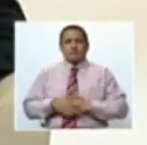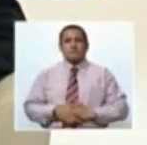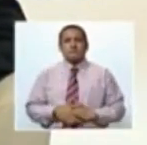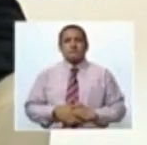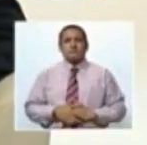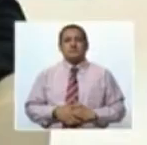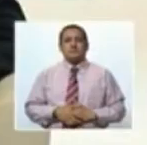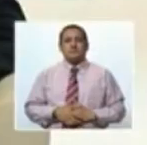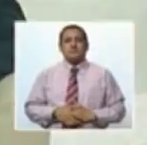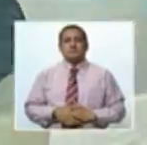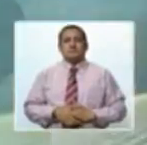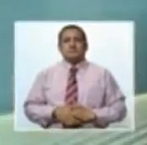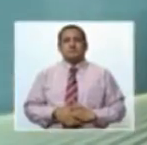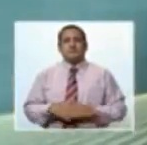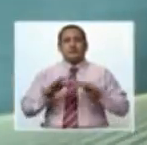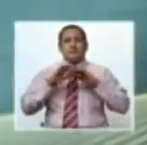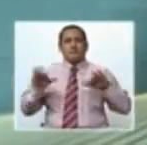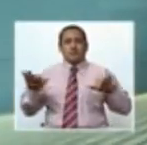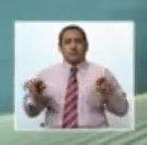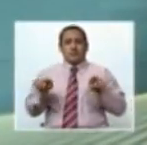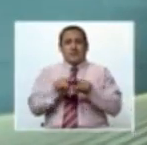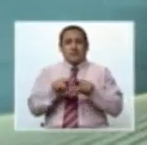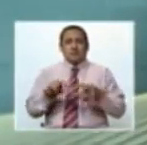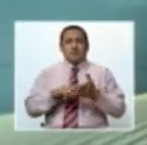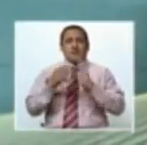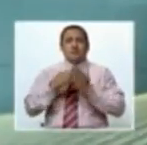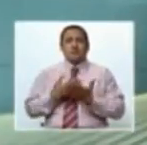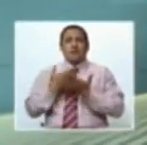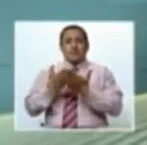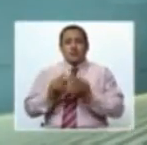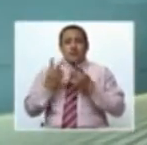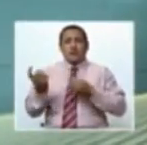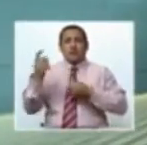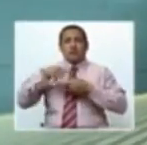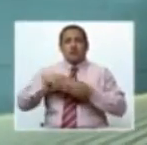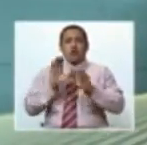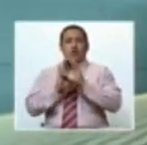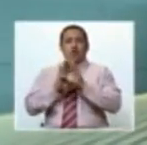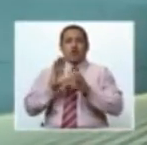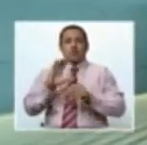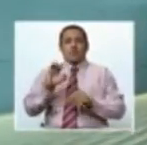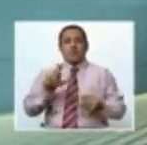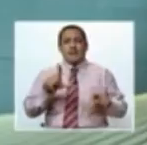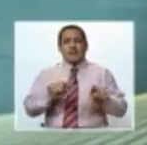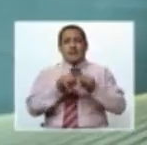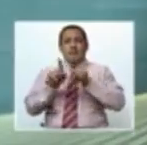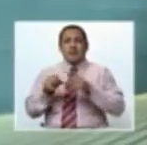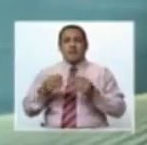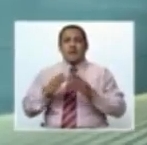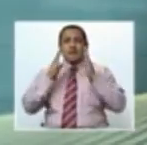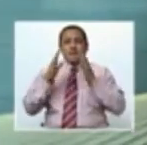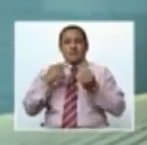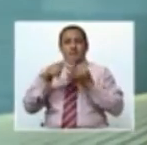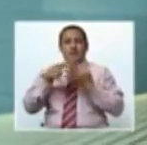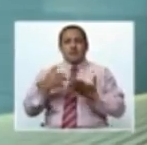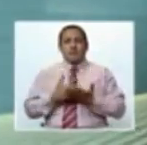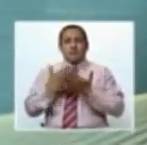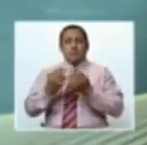del programa. La separación de hecho es una causal incluida en el Código Civil para